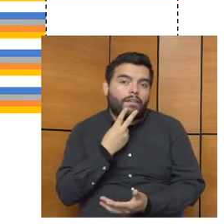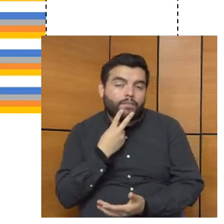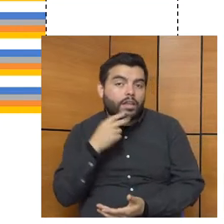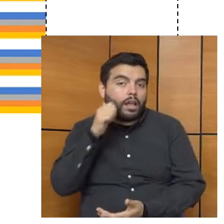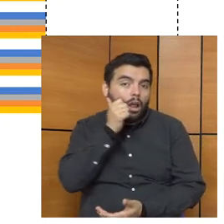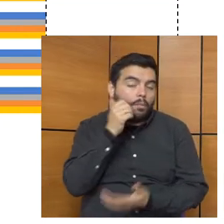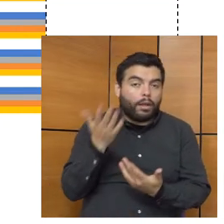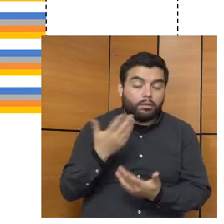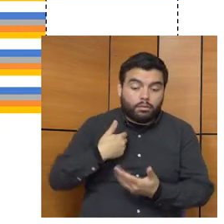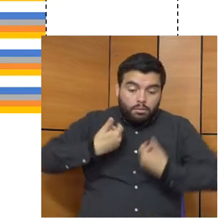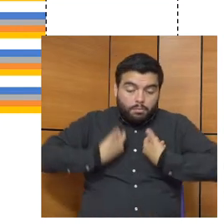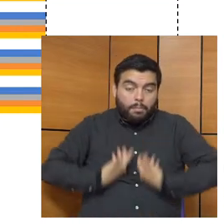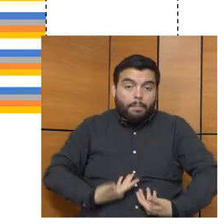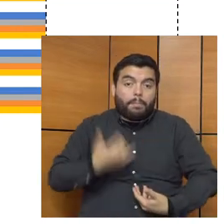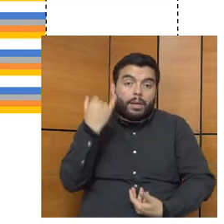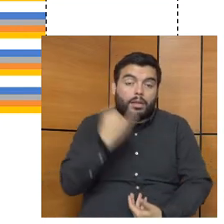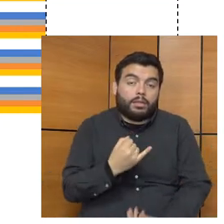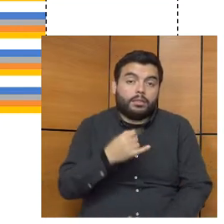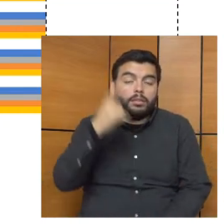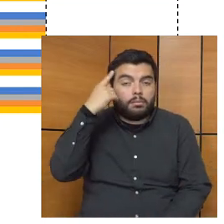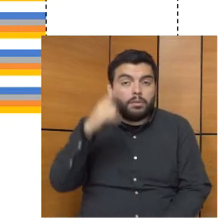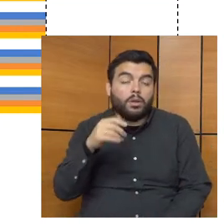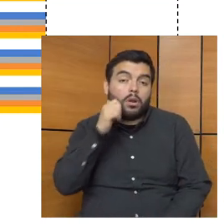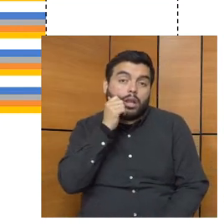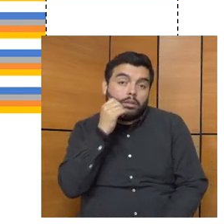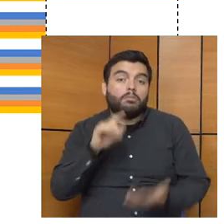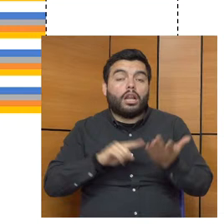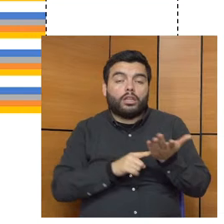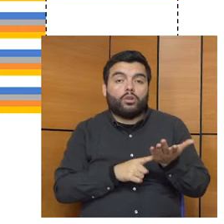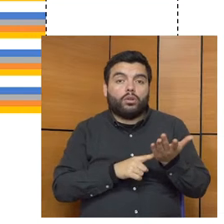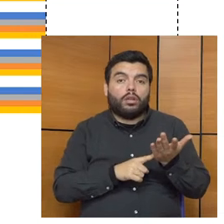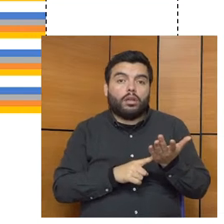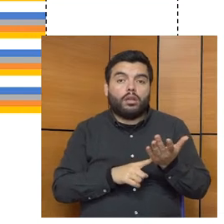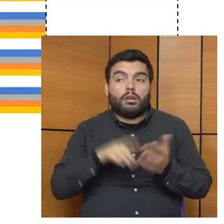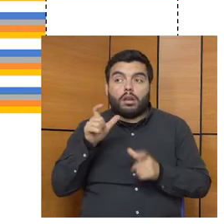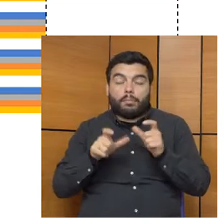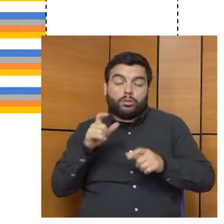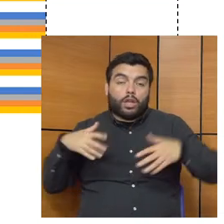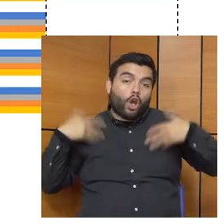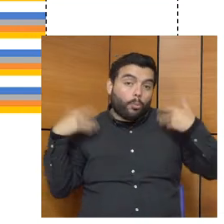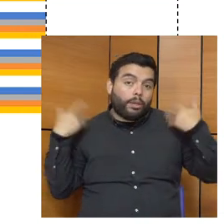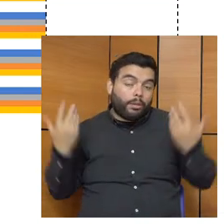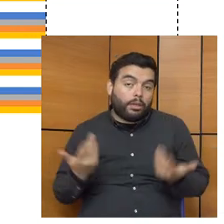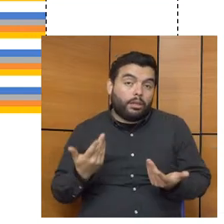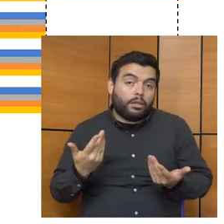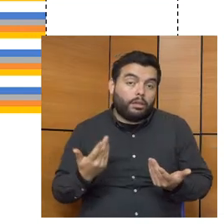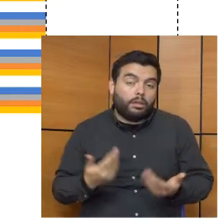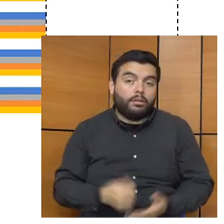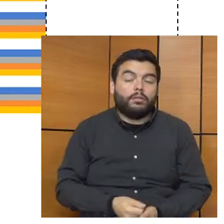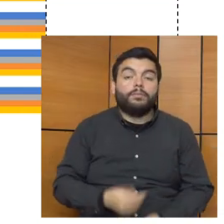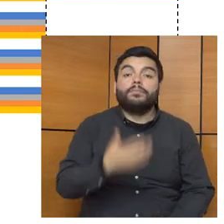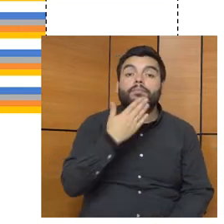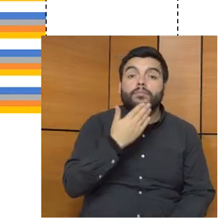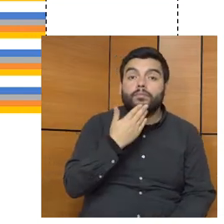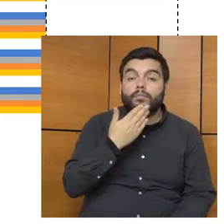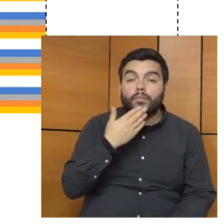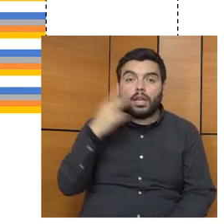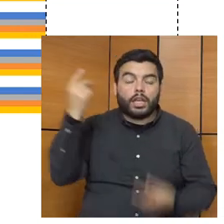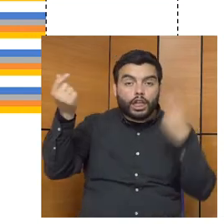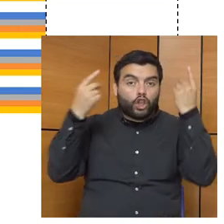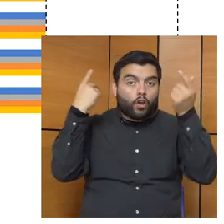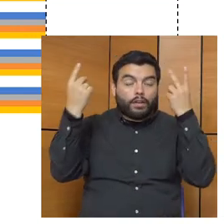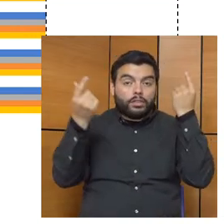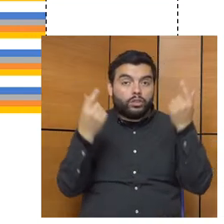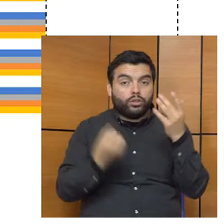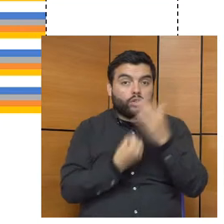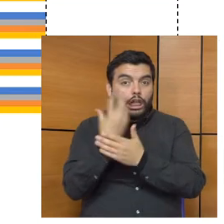sea bien para mí, yo creo que es bueno para el ser humano usar tecnología. Hay gente que es más optimista. También está la innovación. Hay gente